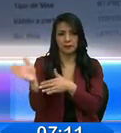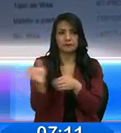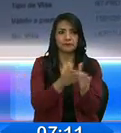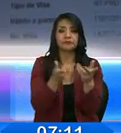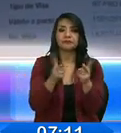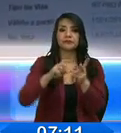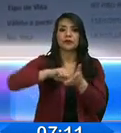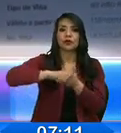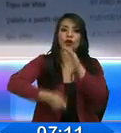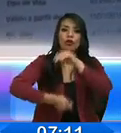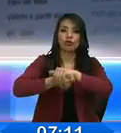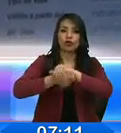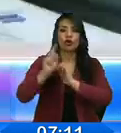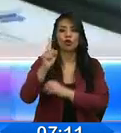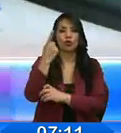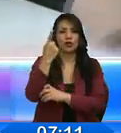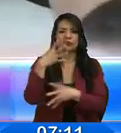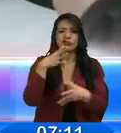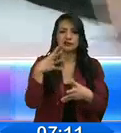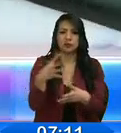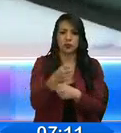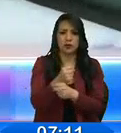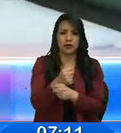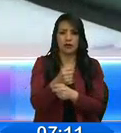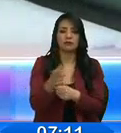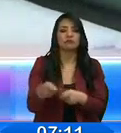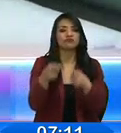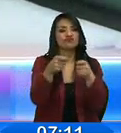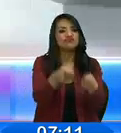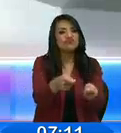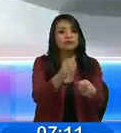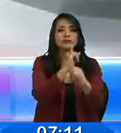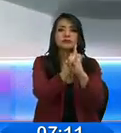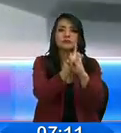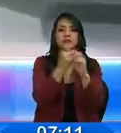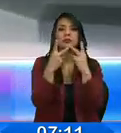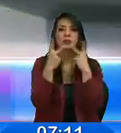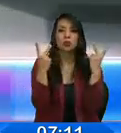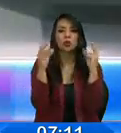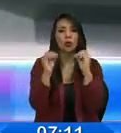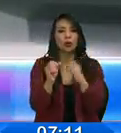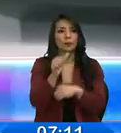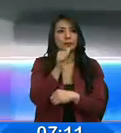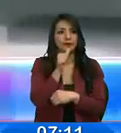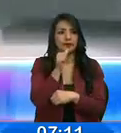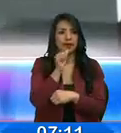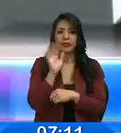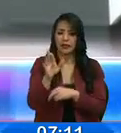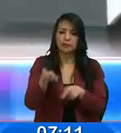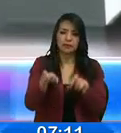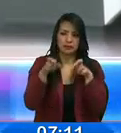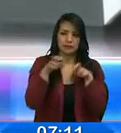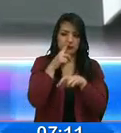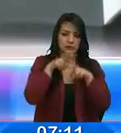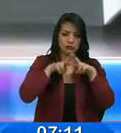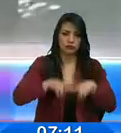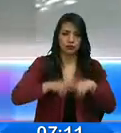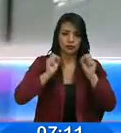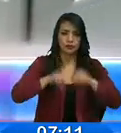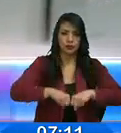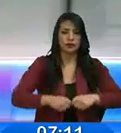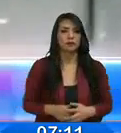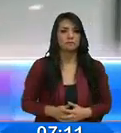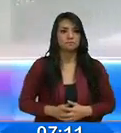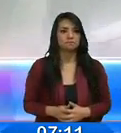a un código único de seguridad a efecto de presentarlo a entidades públicas y privadas, autorizando de esta manera su verificación.